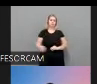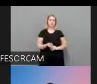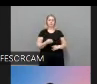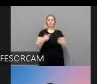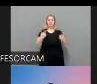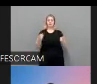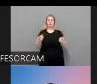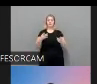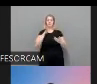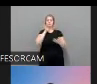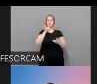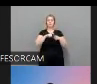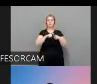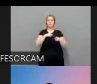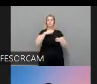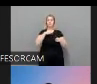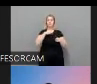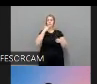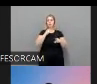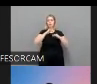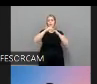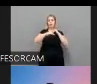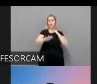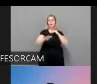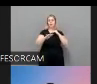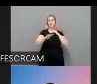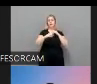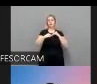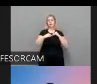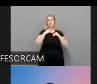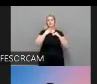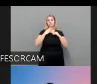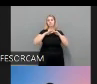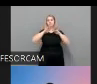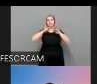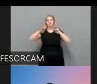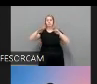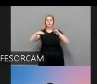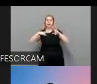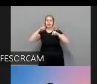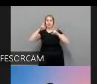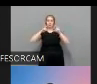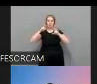través de las características de la voz, la fluidez, la prosodia y la articulación.